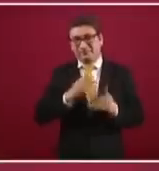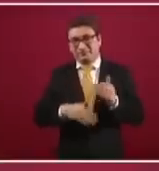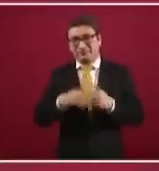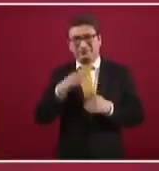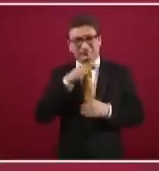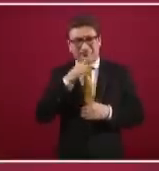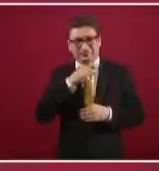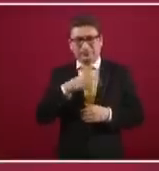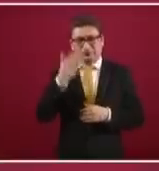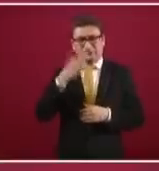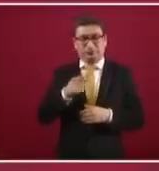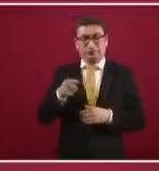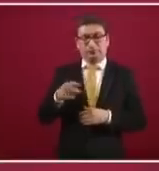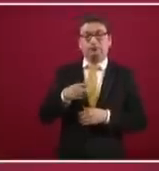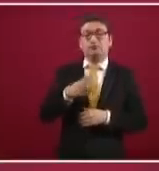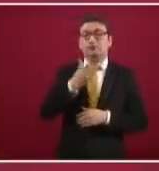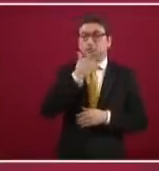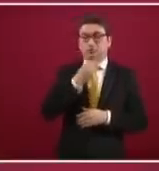Daniel Cabrera